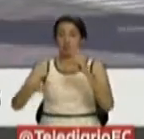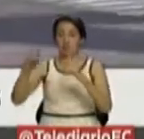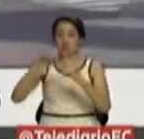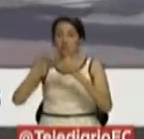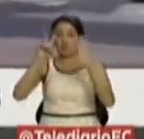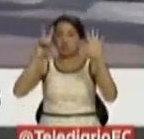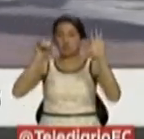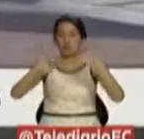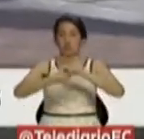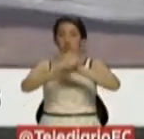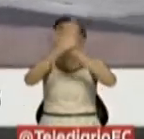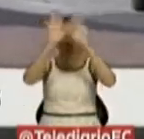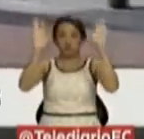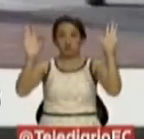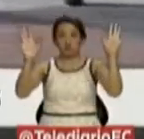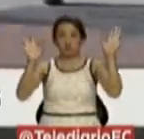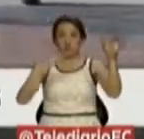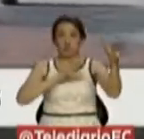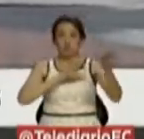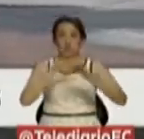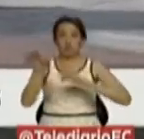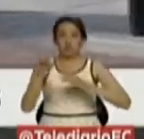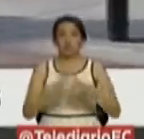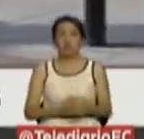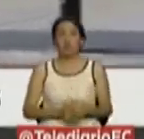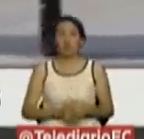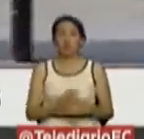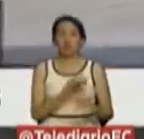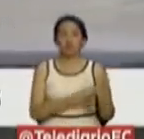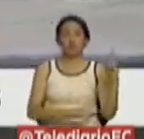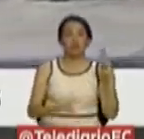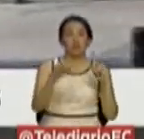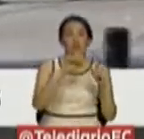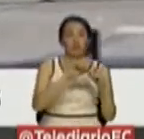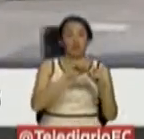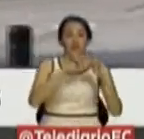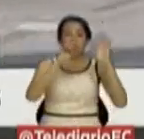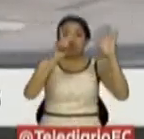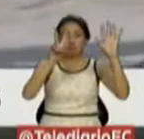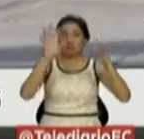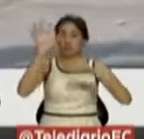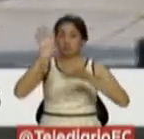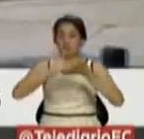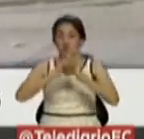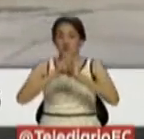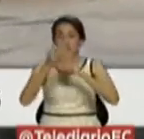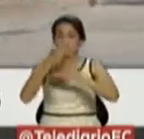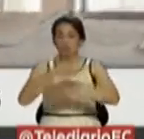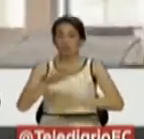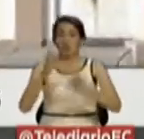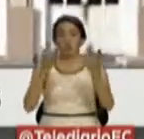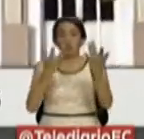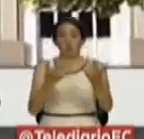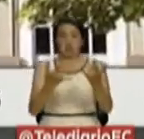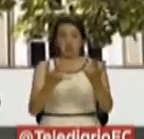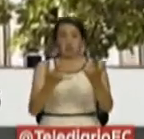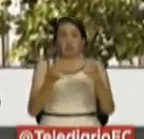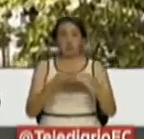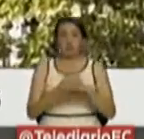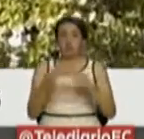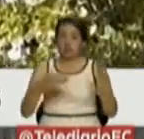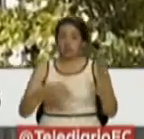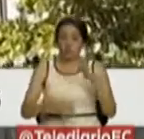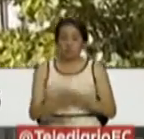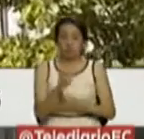de la mañana, como el señor rector mismo ya lo manifestó. Hasta las 7:05 se les espera máximo a los estudiantes para